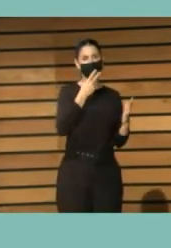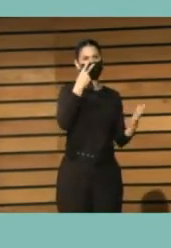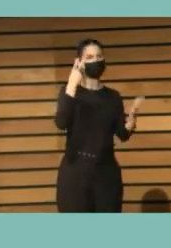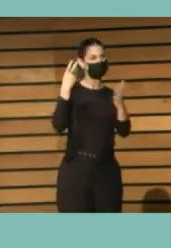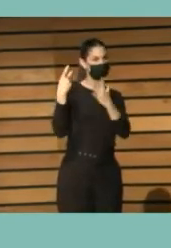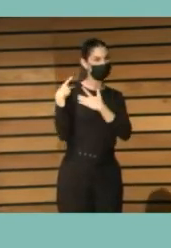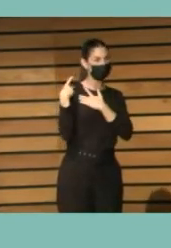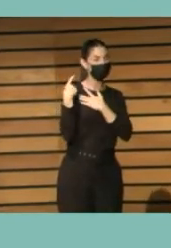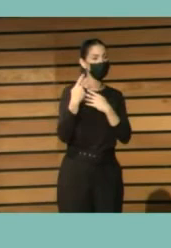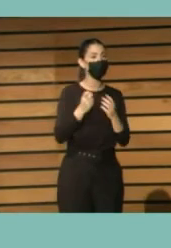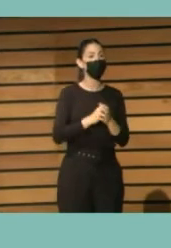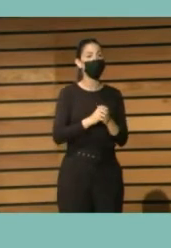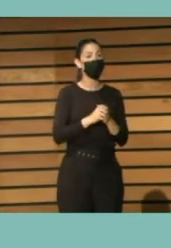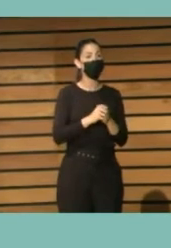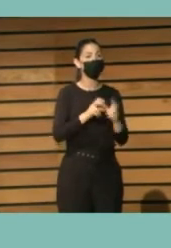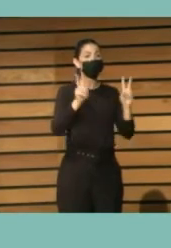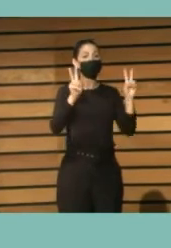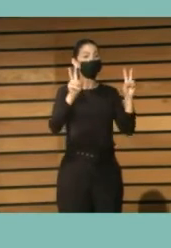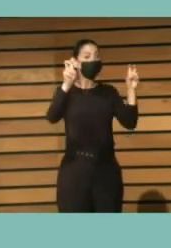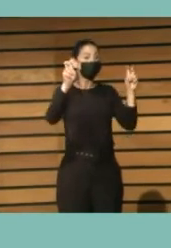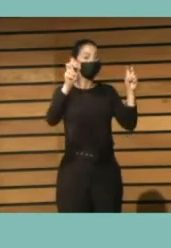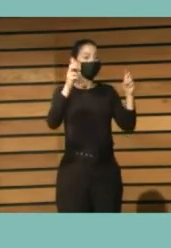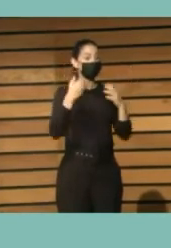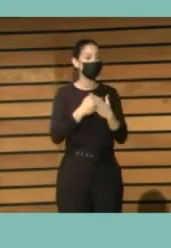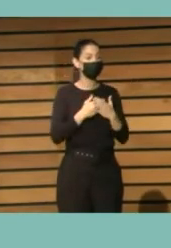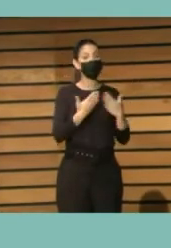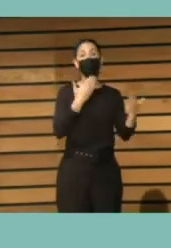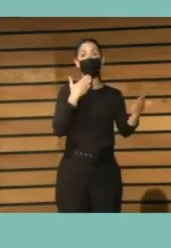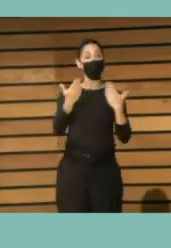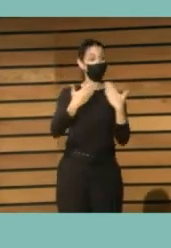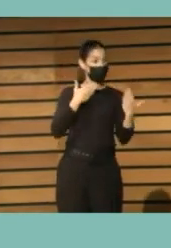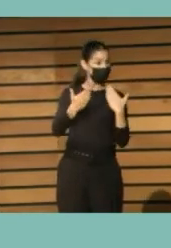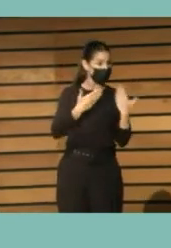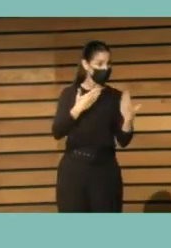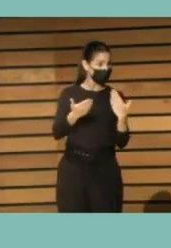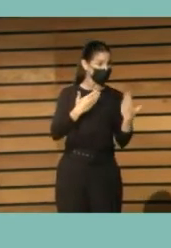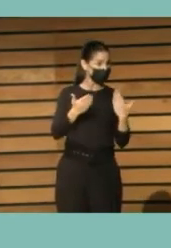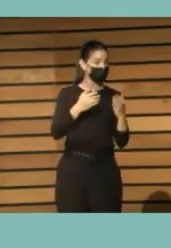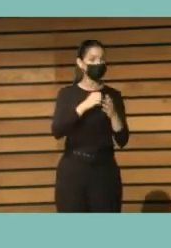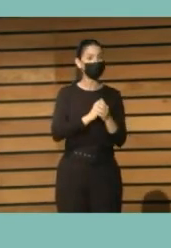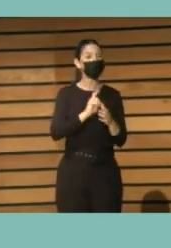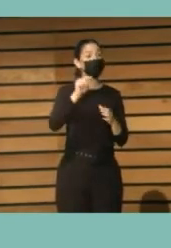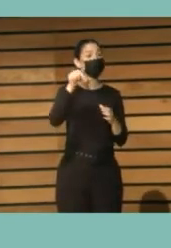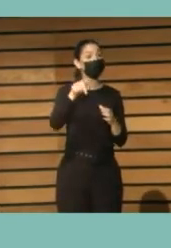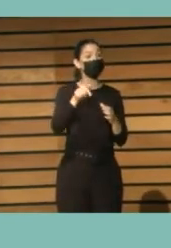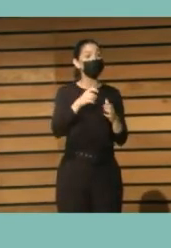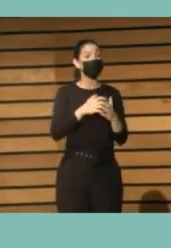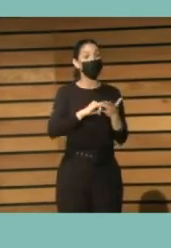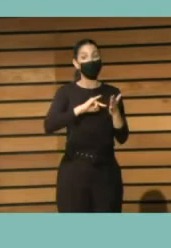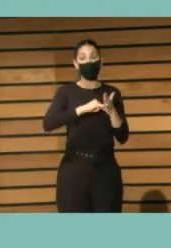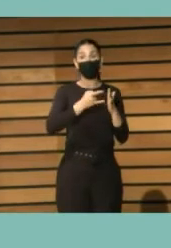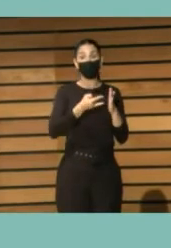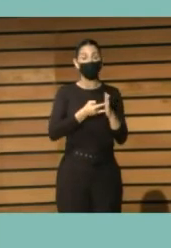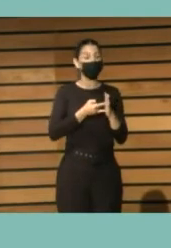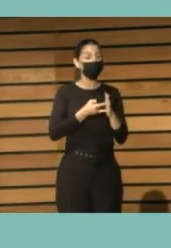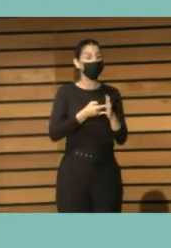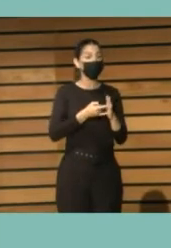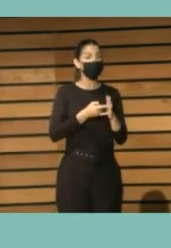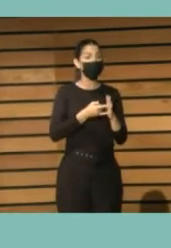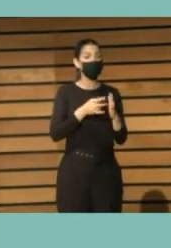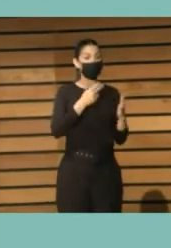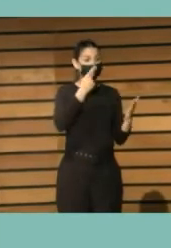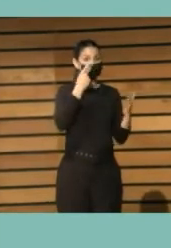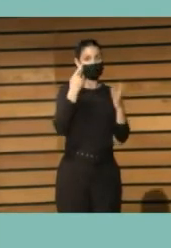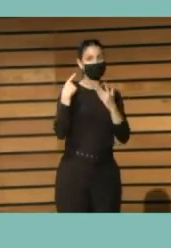llama Dejarse Hablar, debates públicos en las conchas, y realmente tengo que decir, con el paso de todos estos años, que es